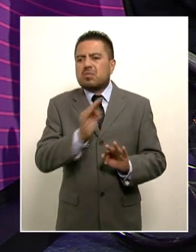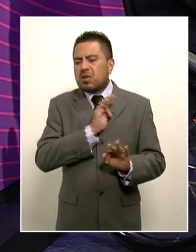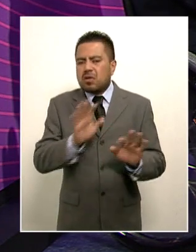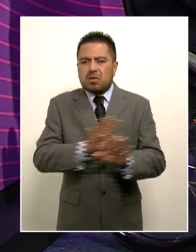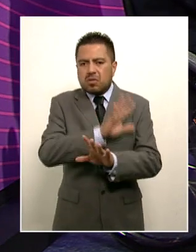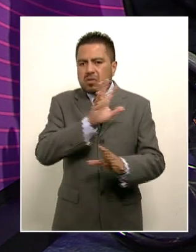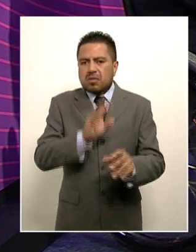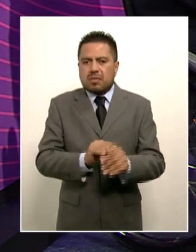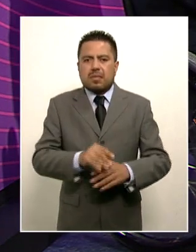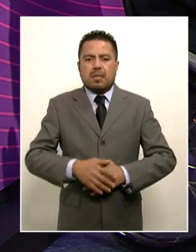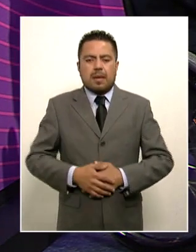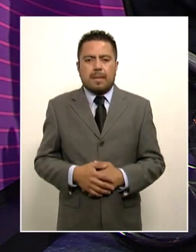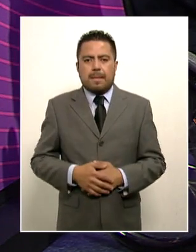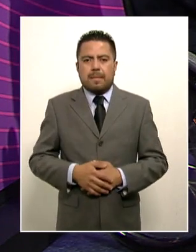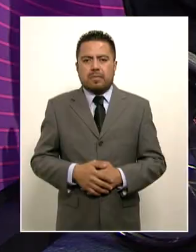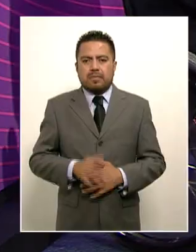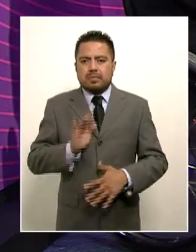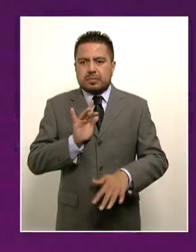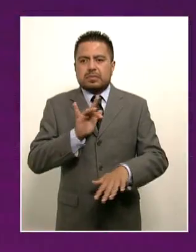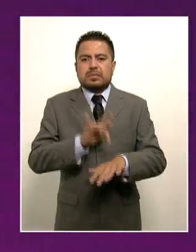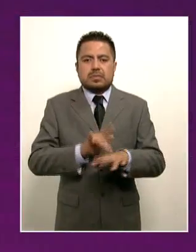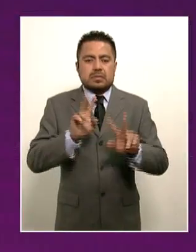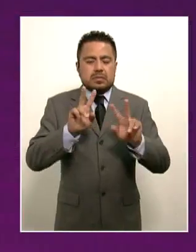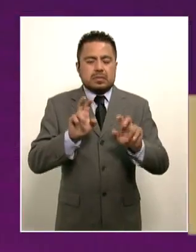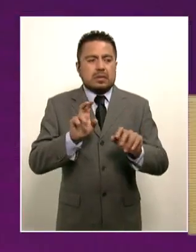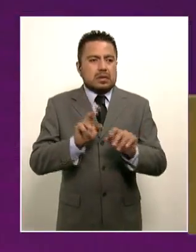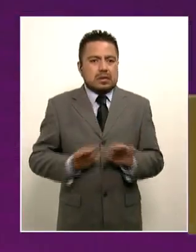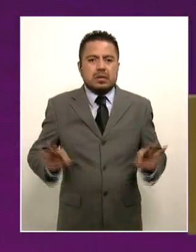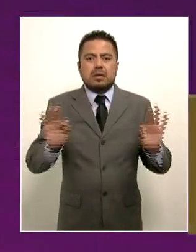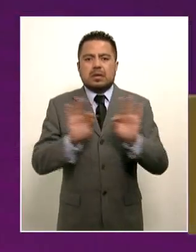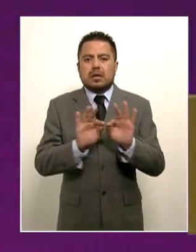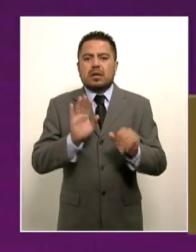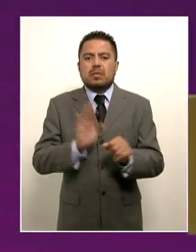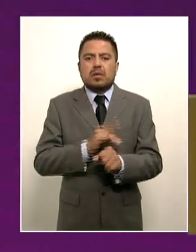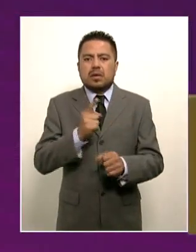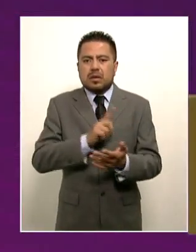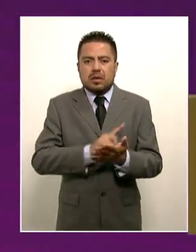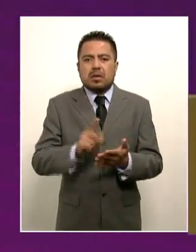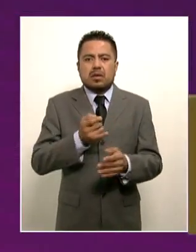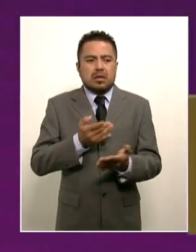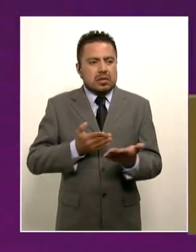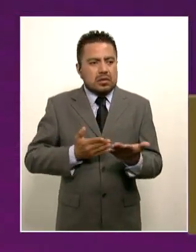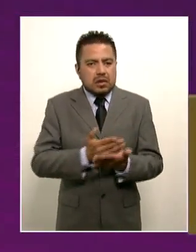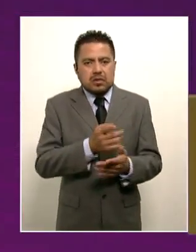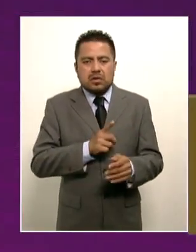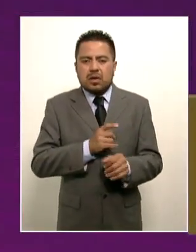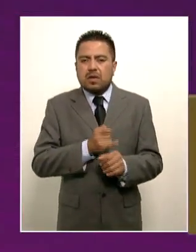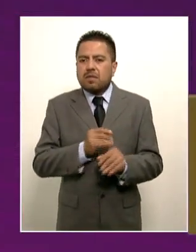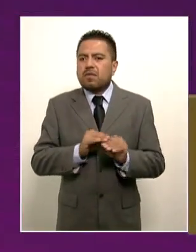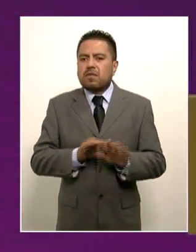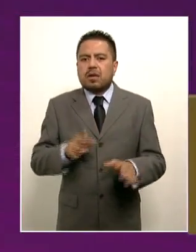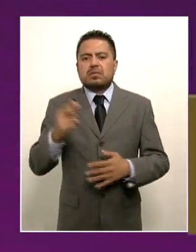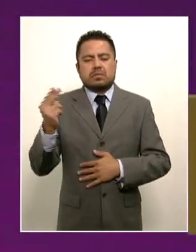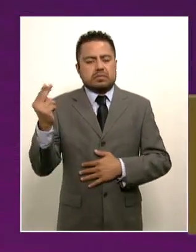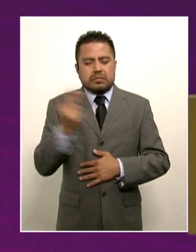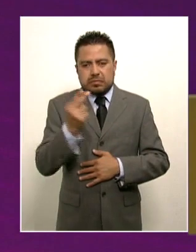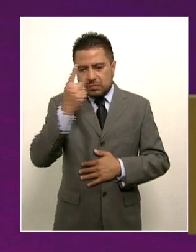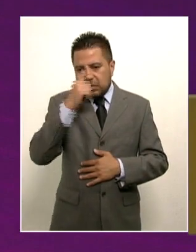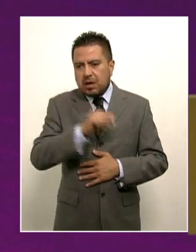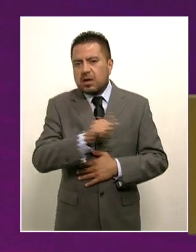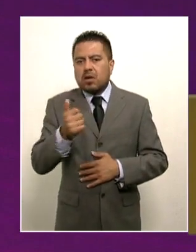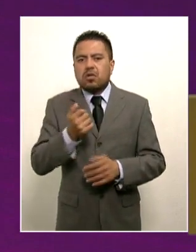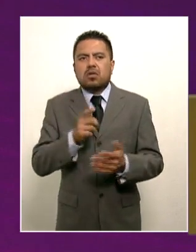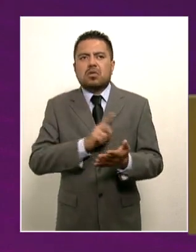cubierto? Tocas un punto importante porque el derecho al acceso a la información es necesario para poder ejercer otros